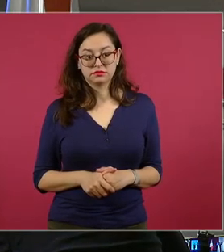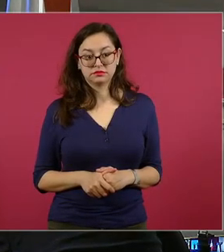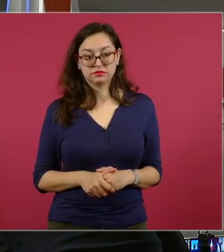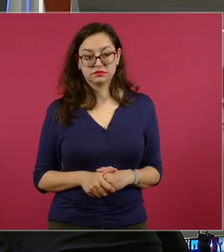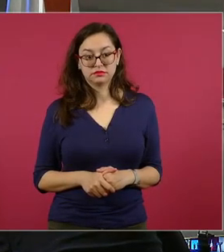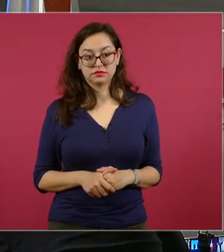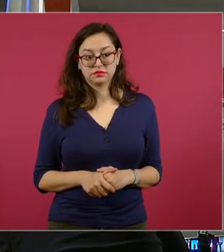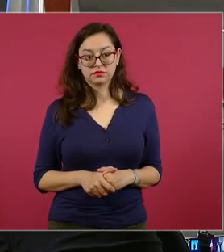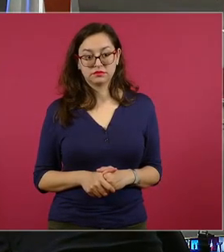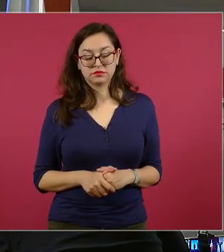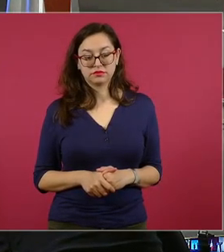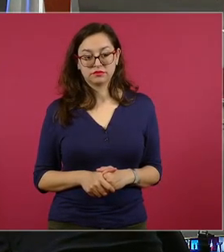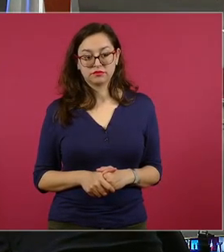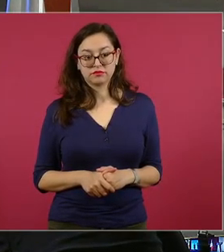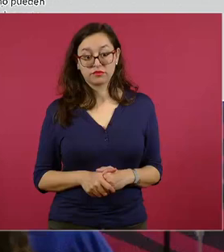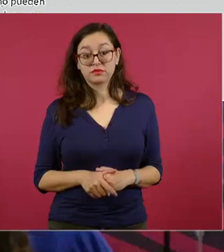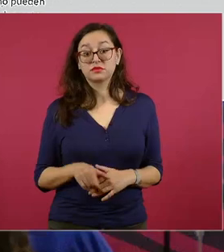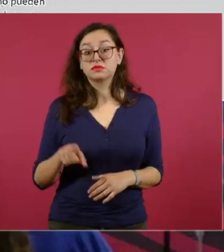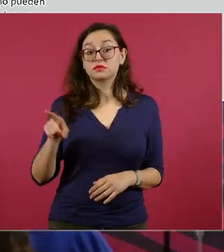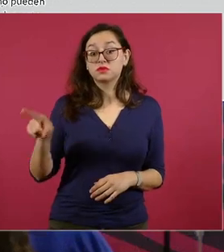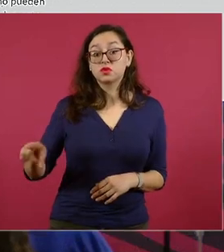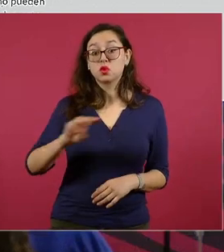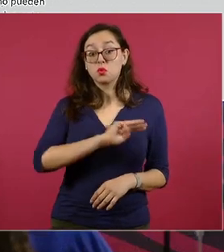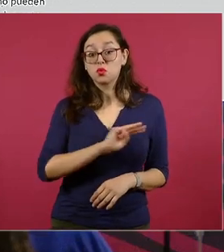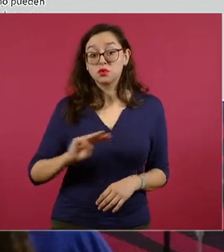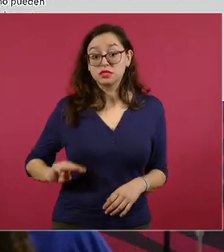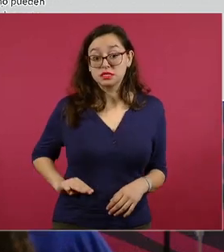que un departamento de policía municipal